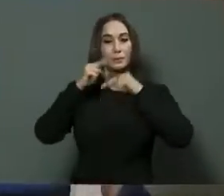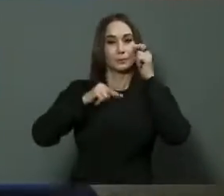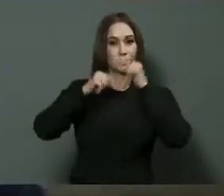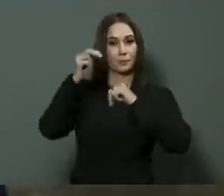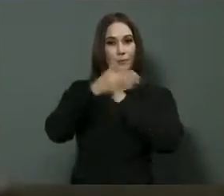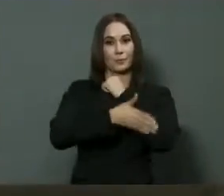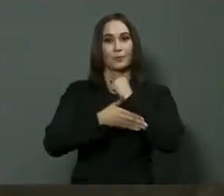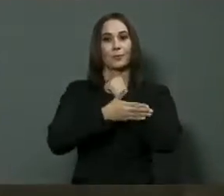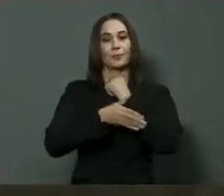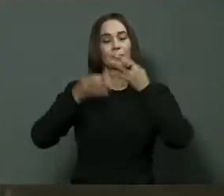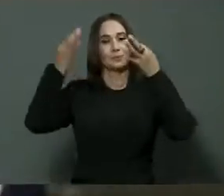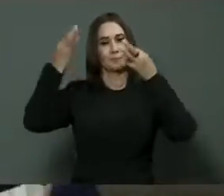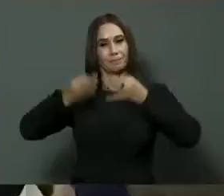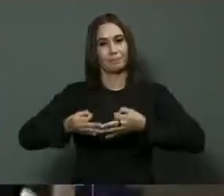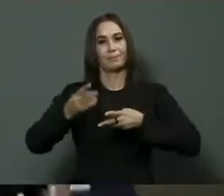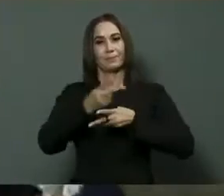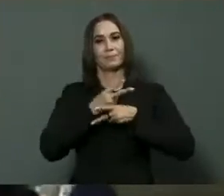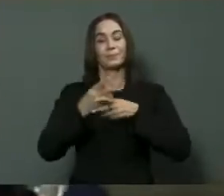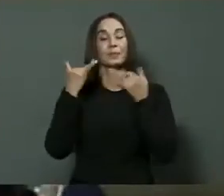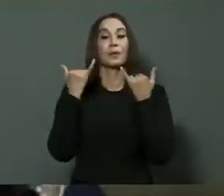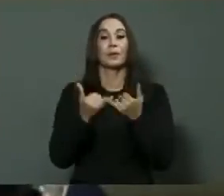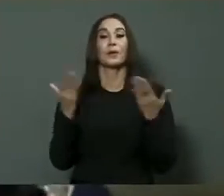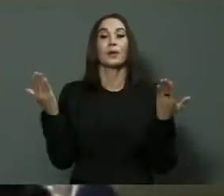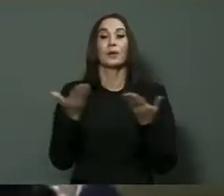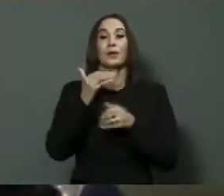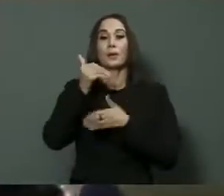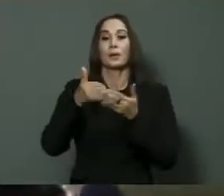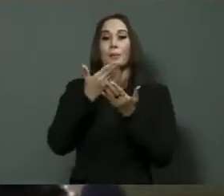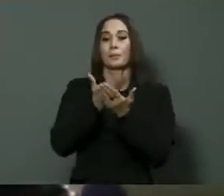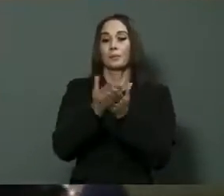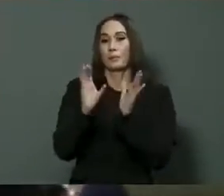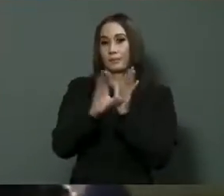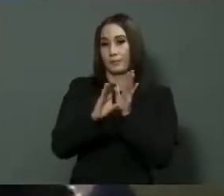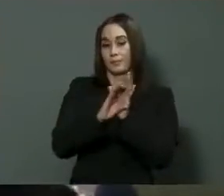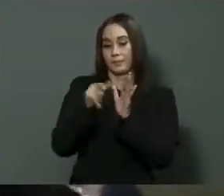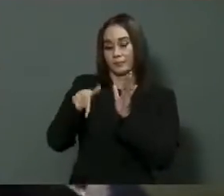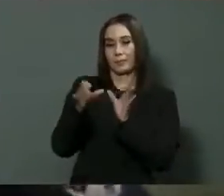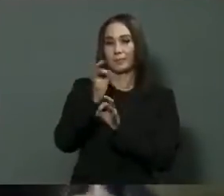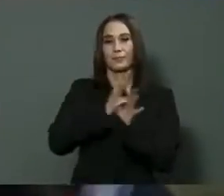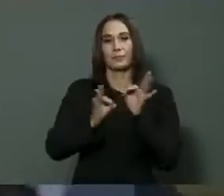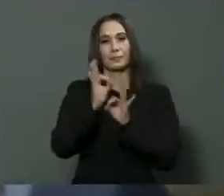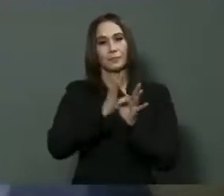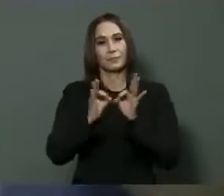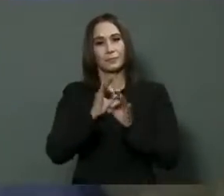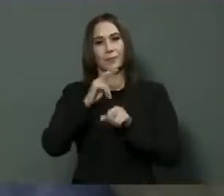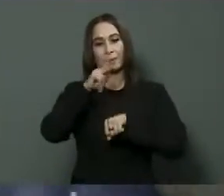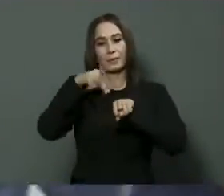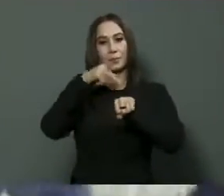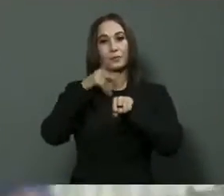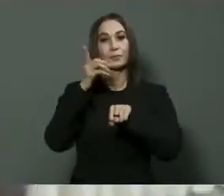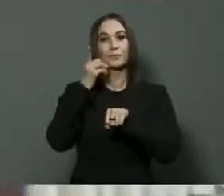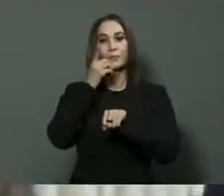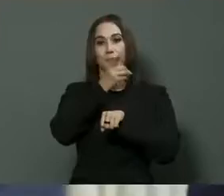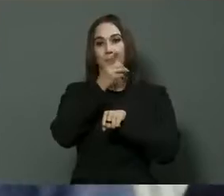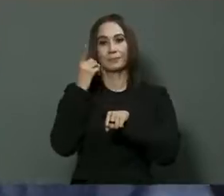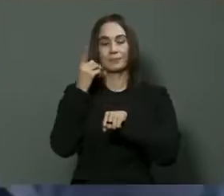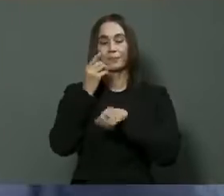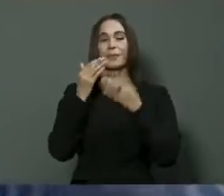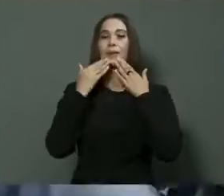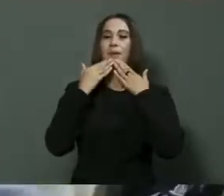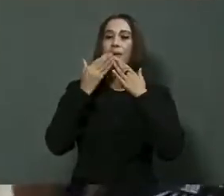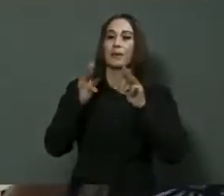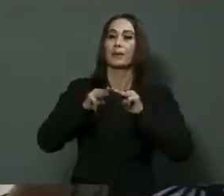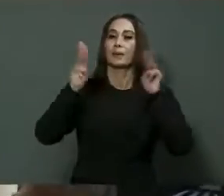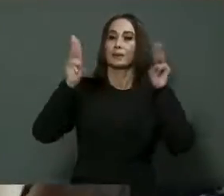un país seguro. Hoy, poniendo el ejemplo en San Francisco de Macorís, provincia Duarte. Gracias,